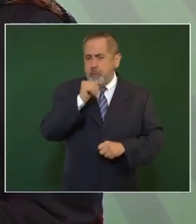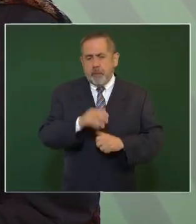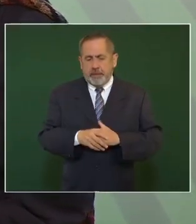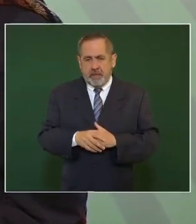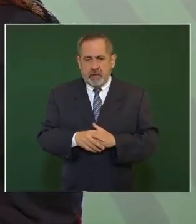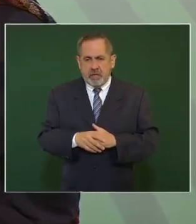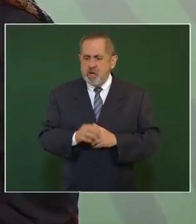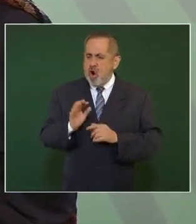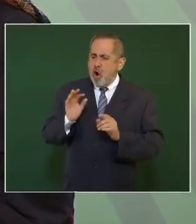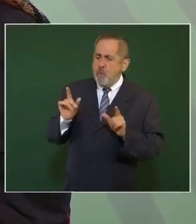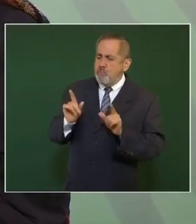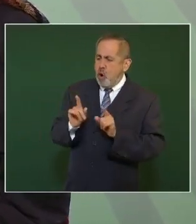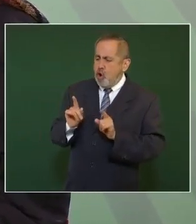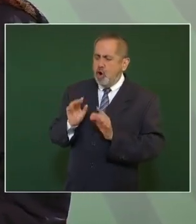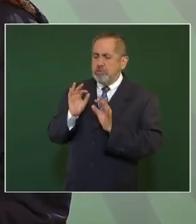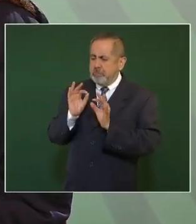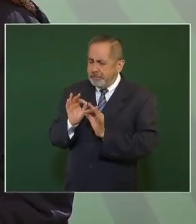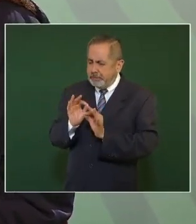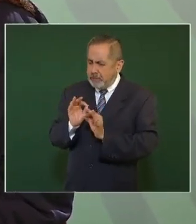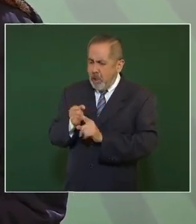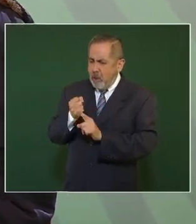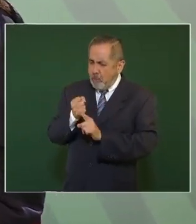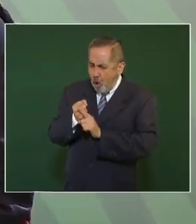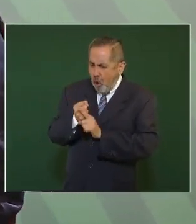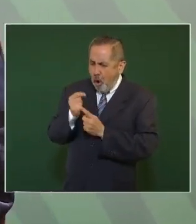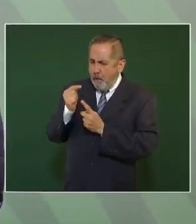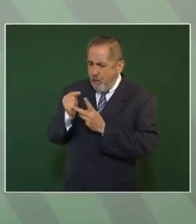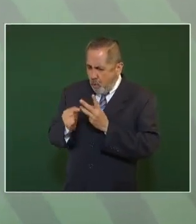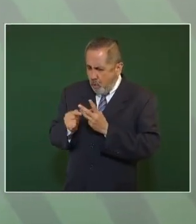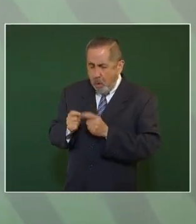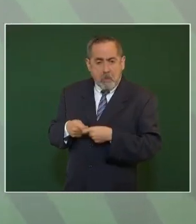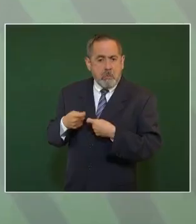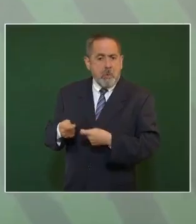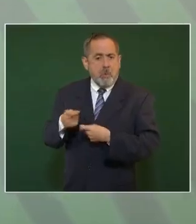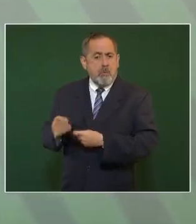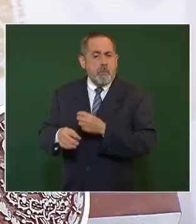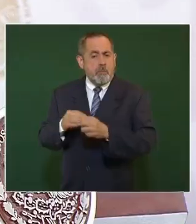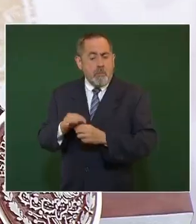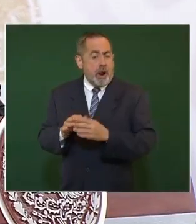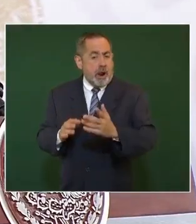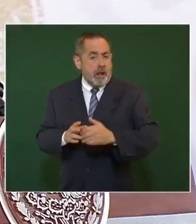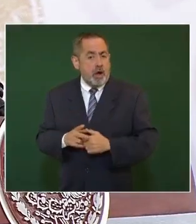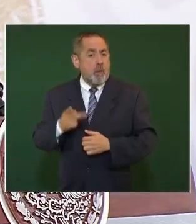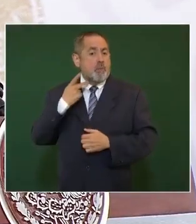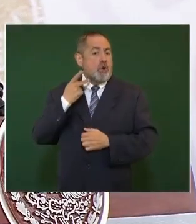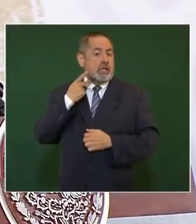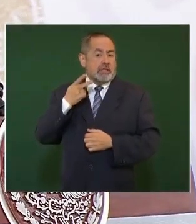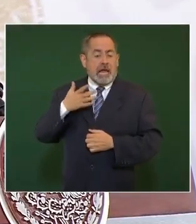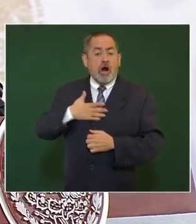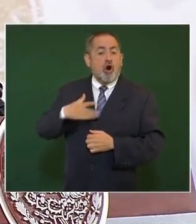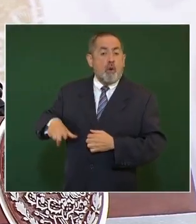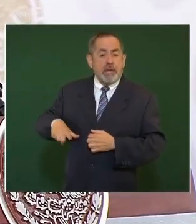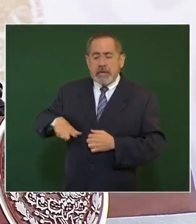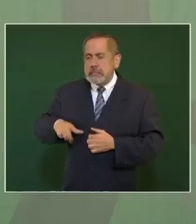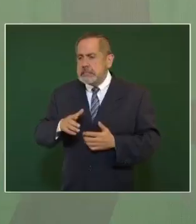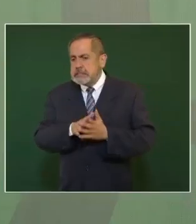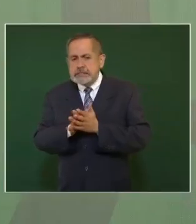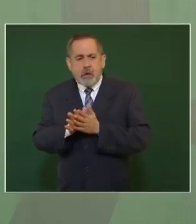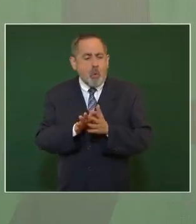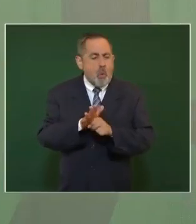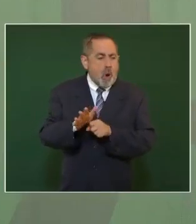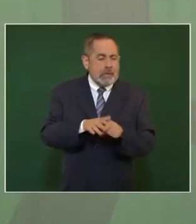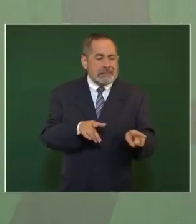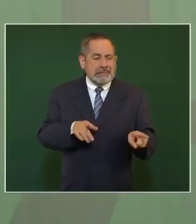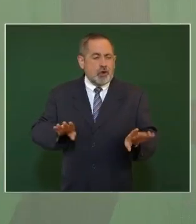y el gobierno tiene que optar, la política es eso, entre otras cosas, optar entre